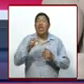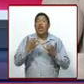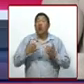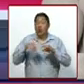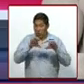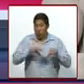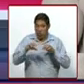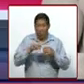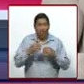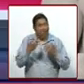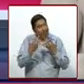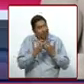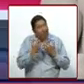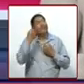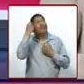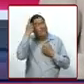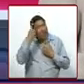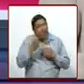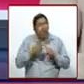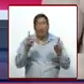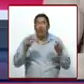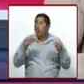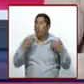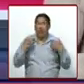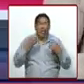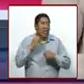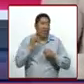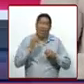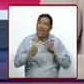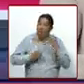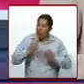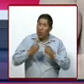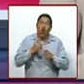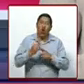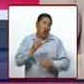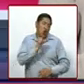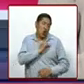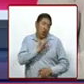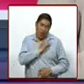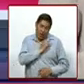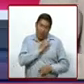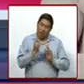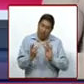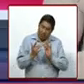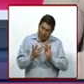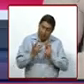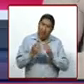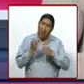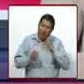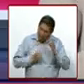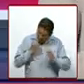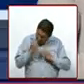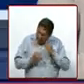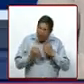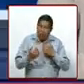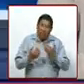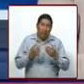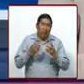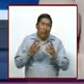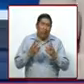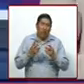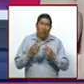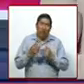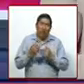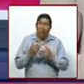pueden simular empatía y comprensión, carecen de emociones y conciencia propia. Las conexiones emocionales que puedan surgir son construidas y no